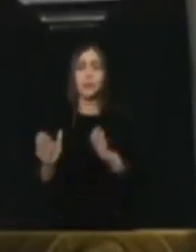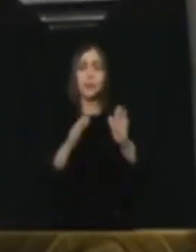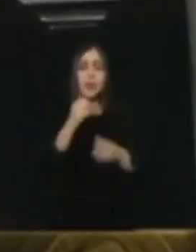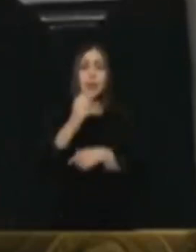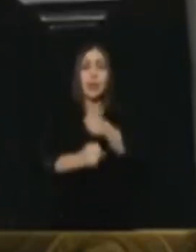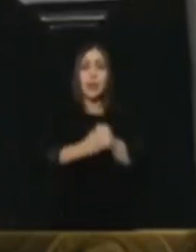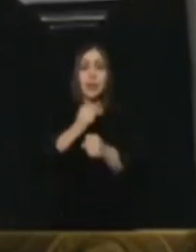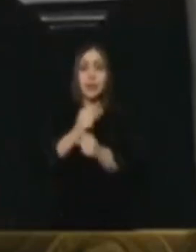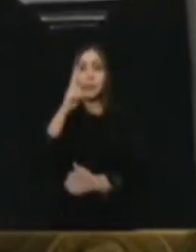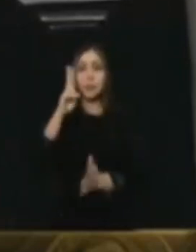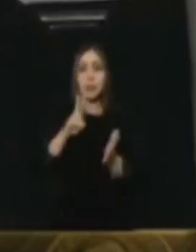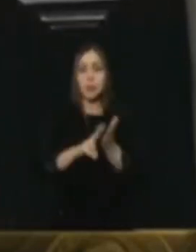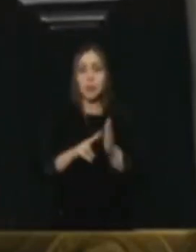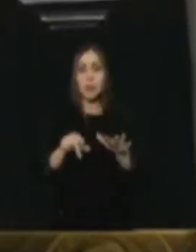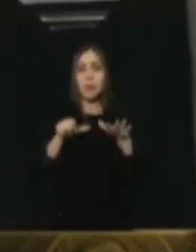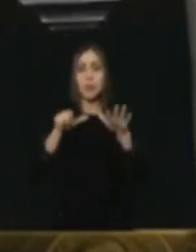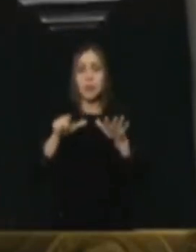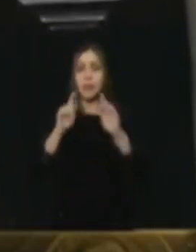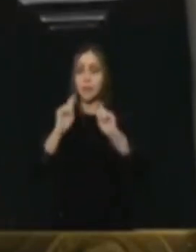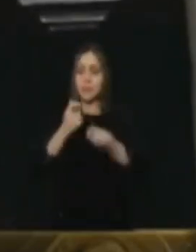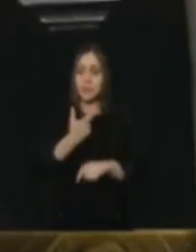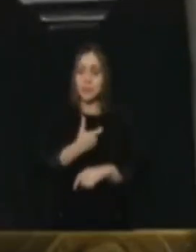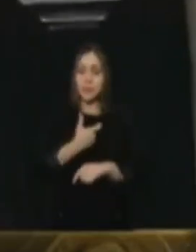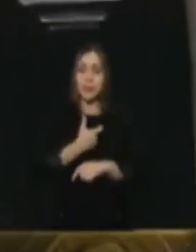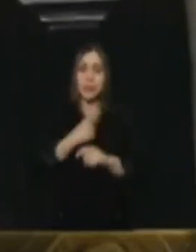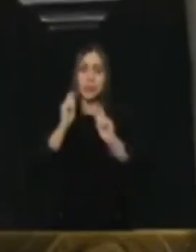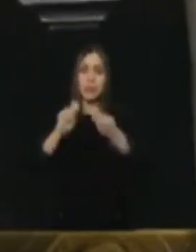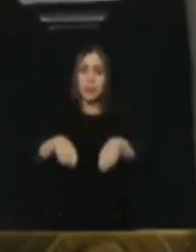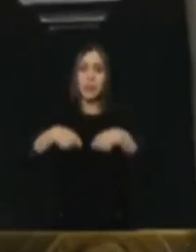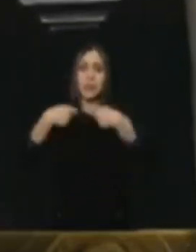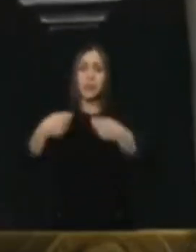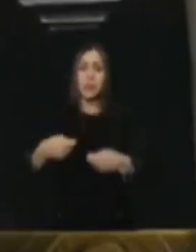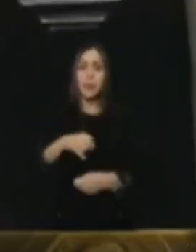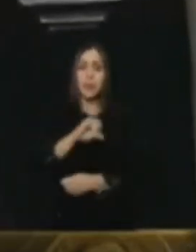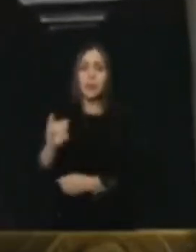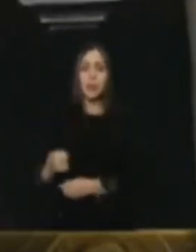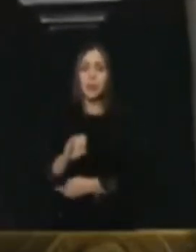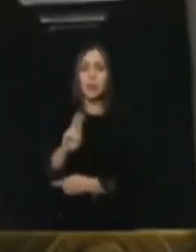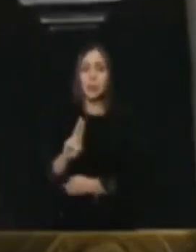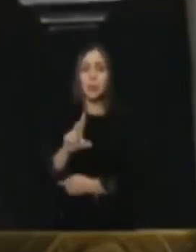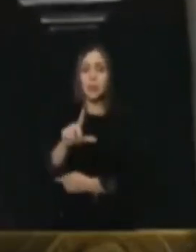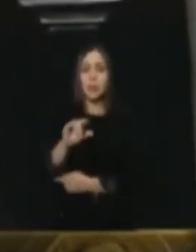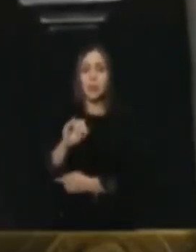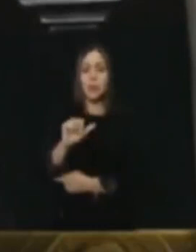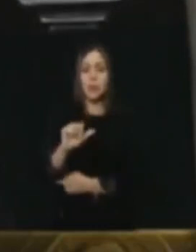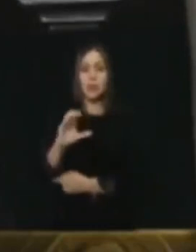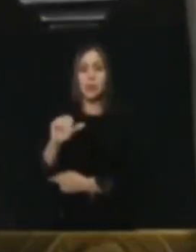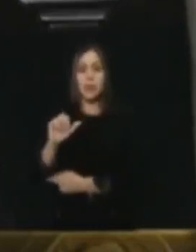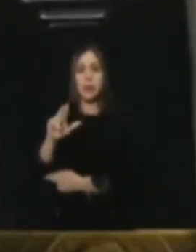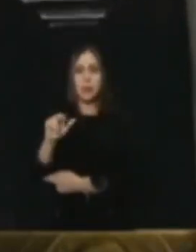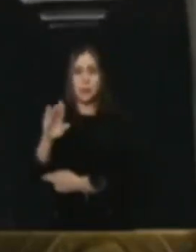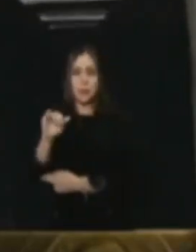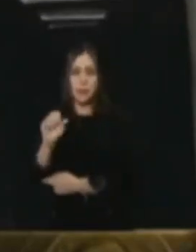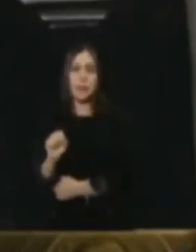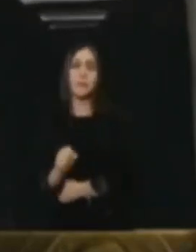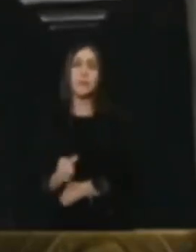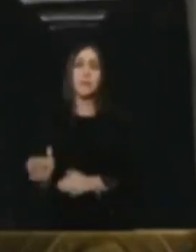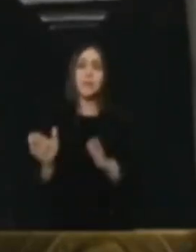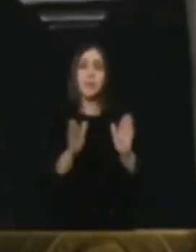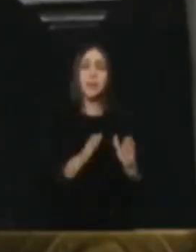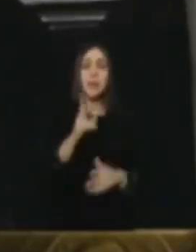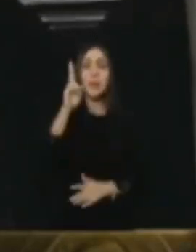2017, la presea le tocó a Julia Carabias. En 2019,